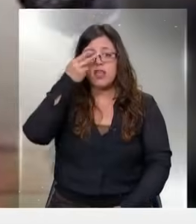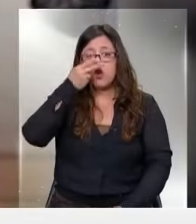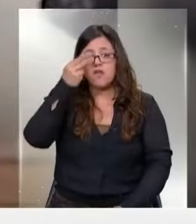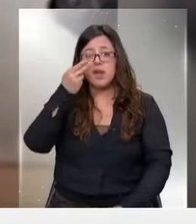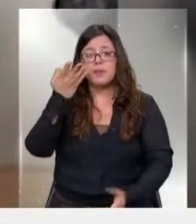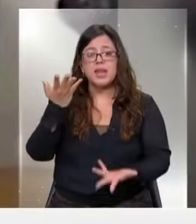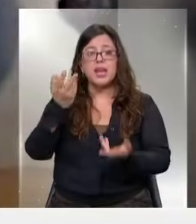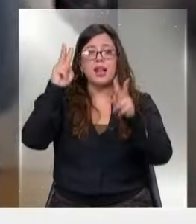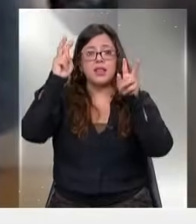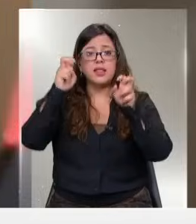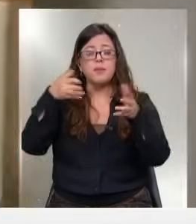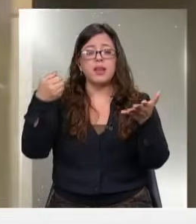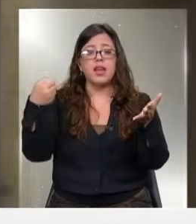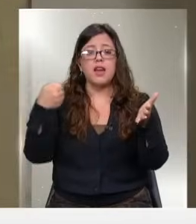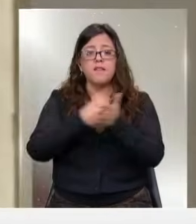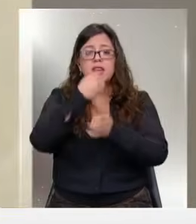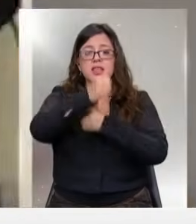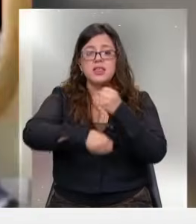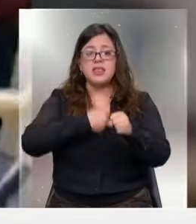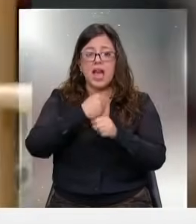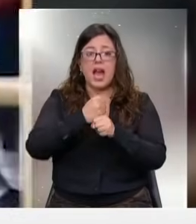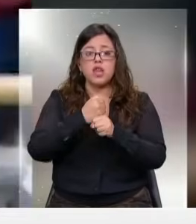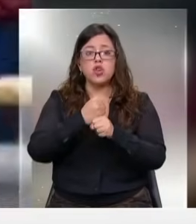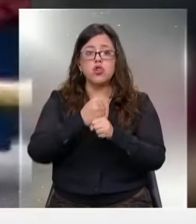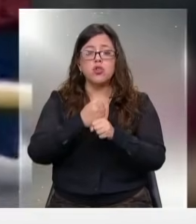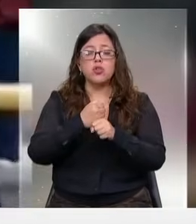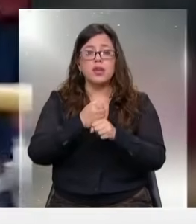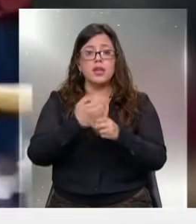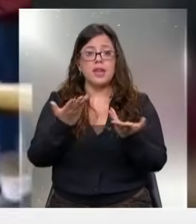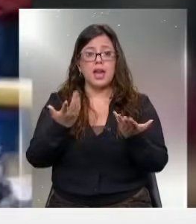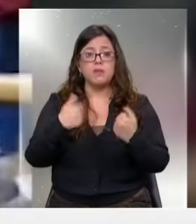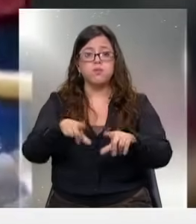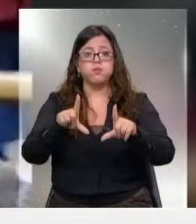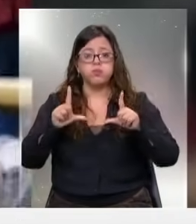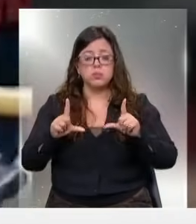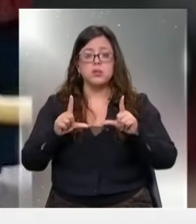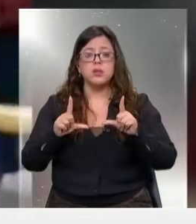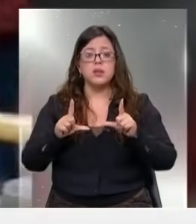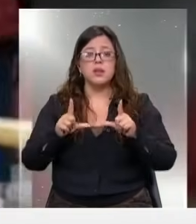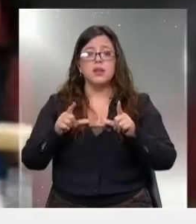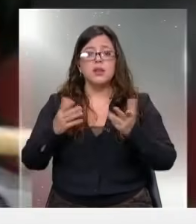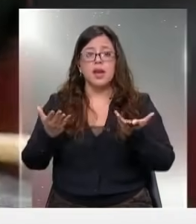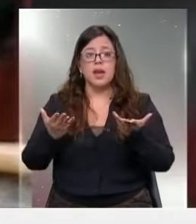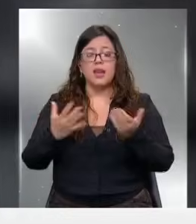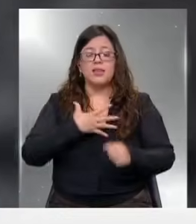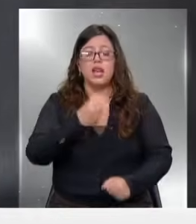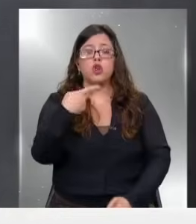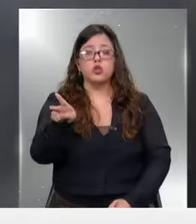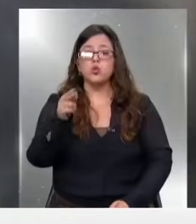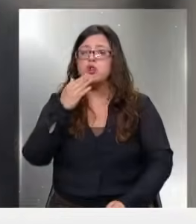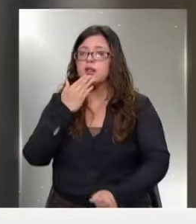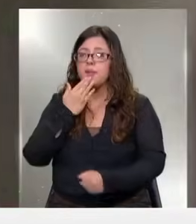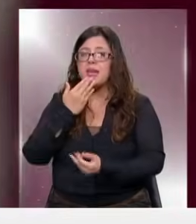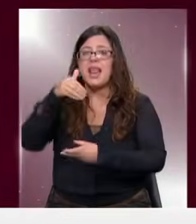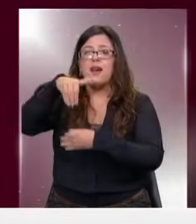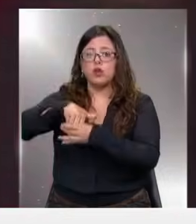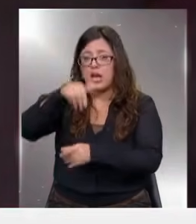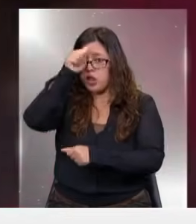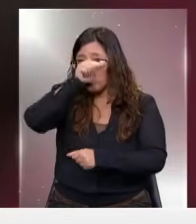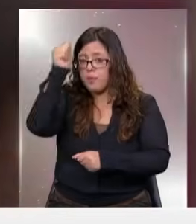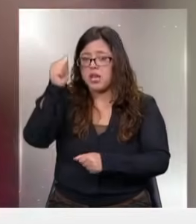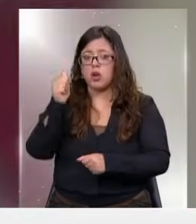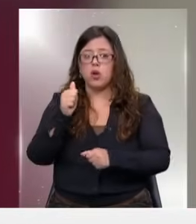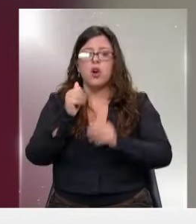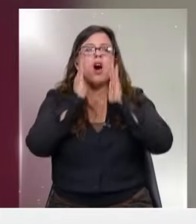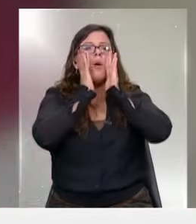la ceremonia de fin de año escolar de su hijo y a emitir su sufragio este domingo. ¡Sin vergüenza! ¡Robaron